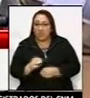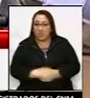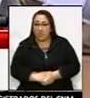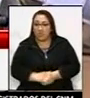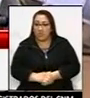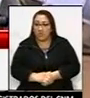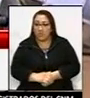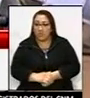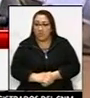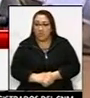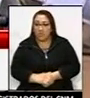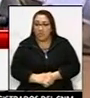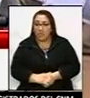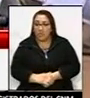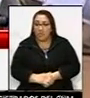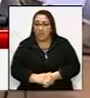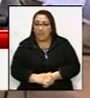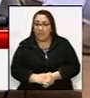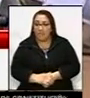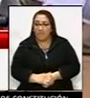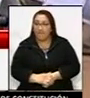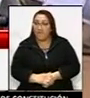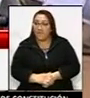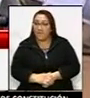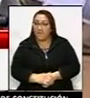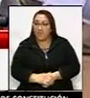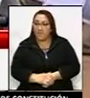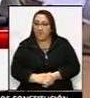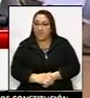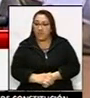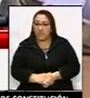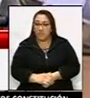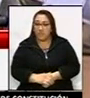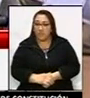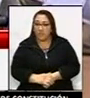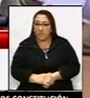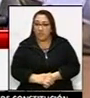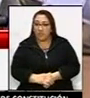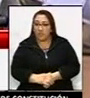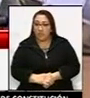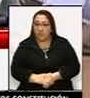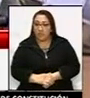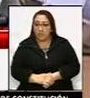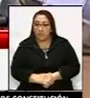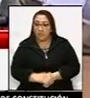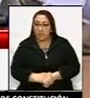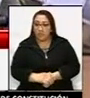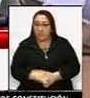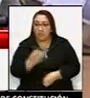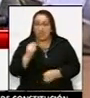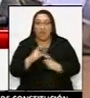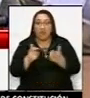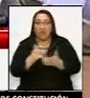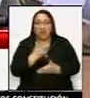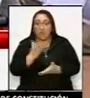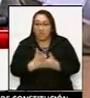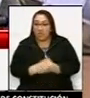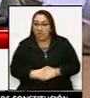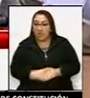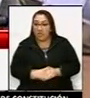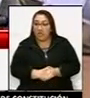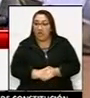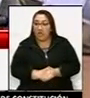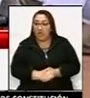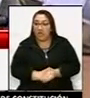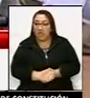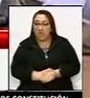región. 2. Ahora, hay una tendencia, Y ese es un gran problema y los congresistas debieran